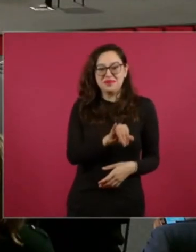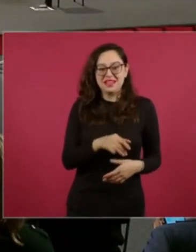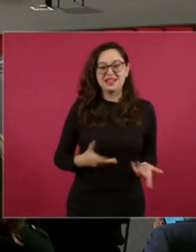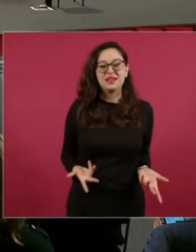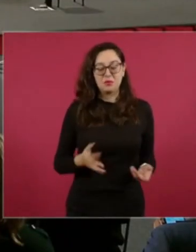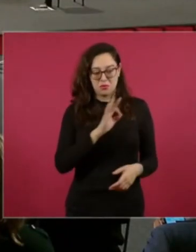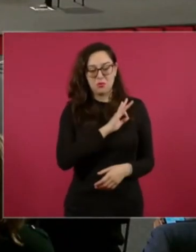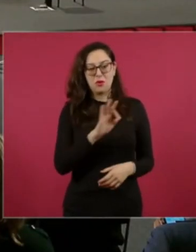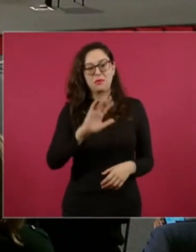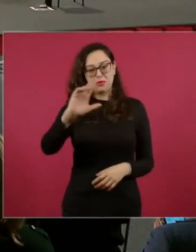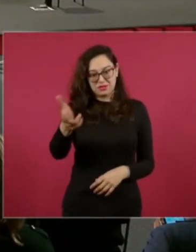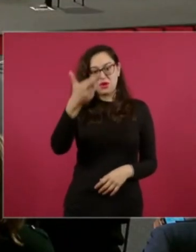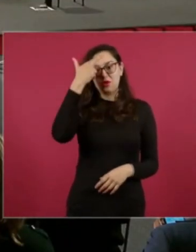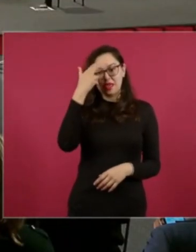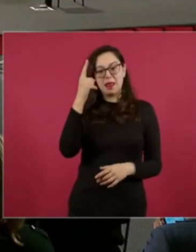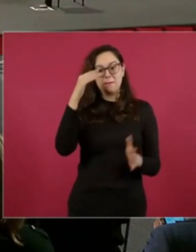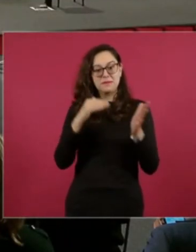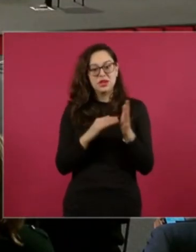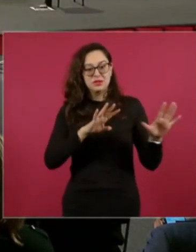de 1995.